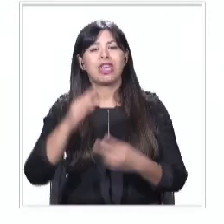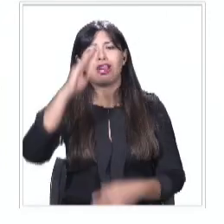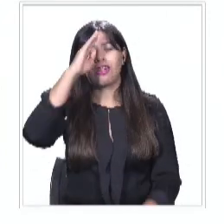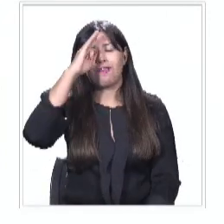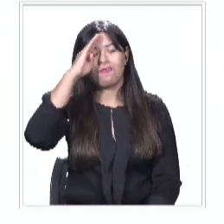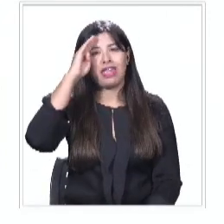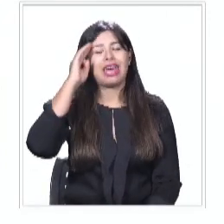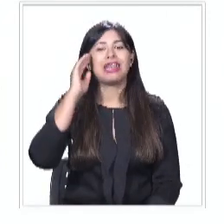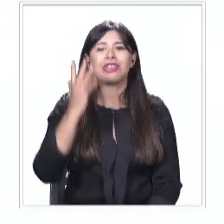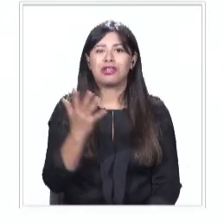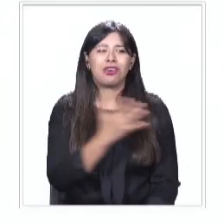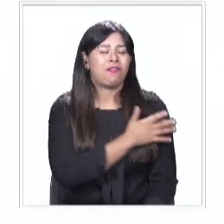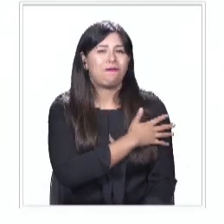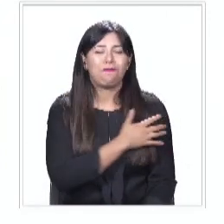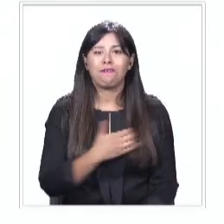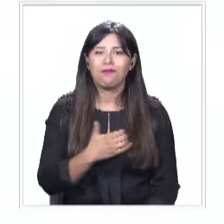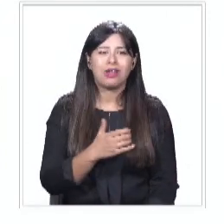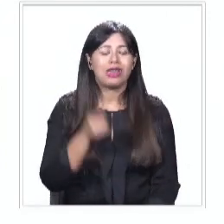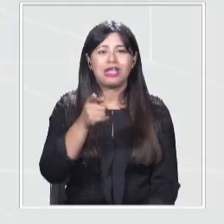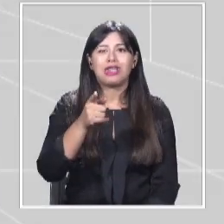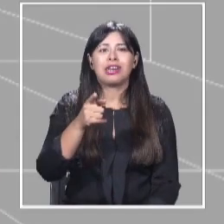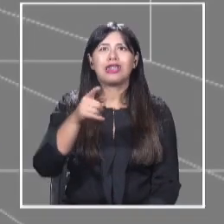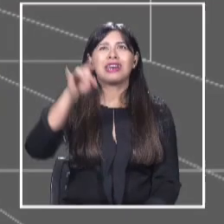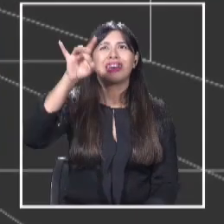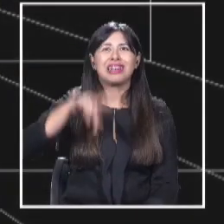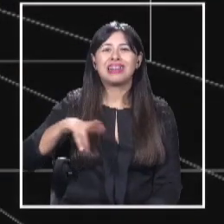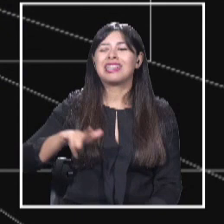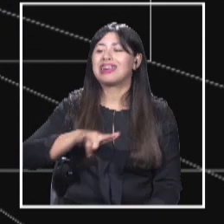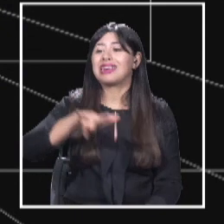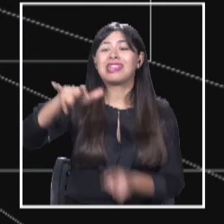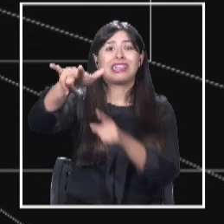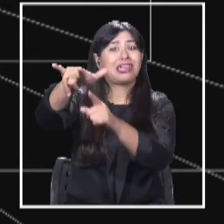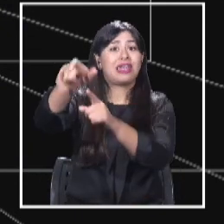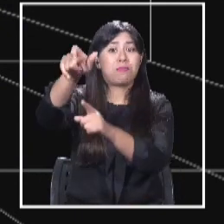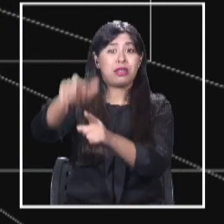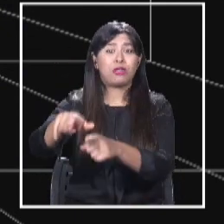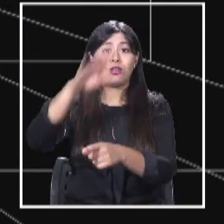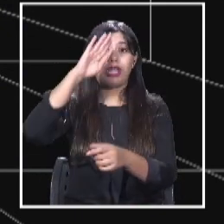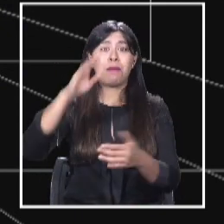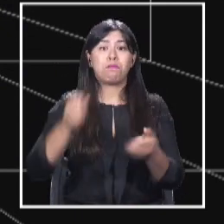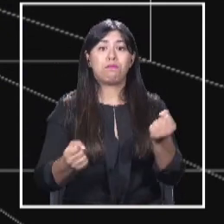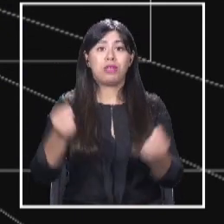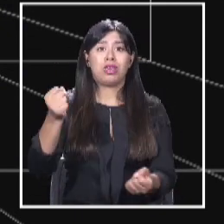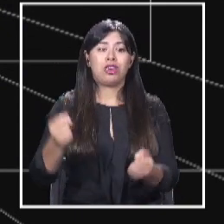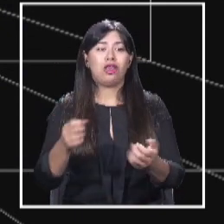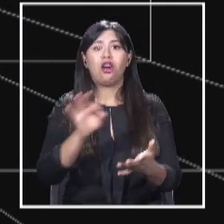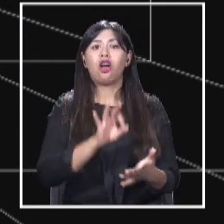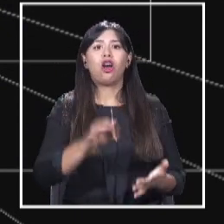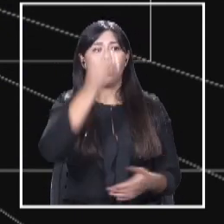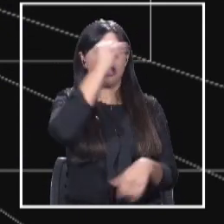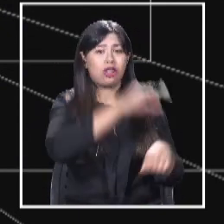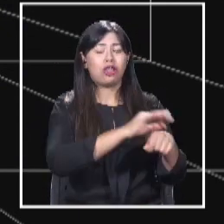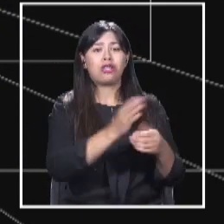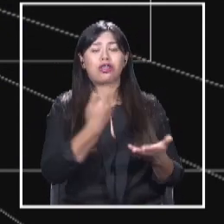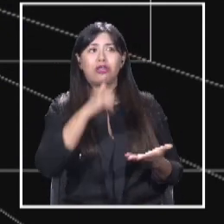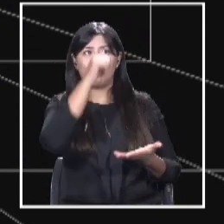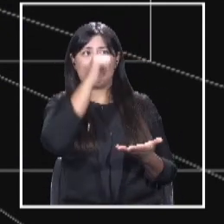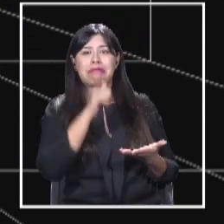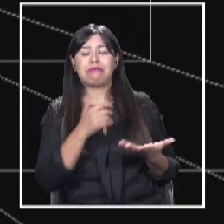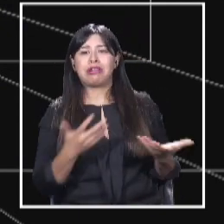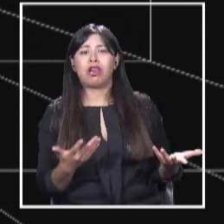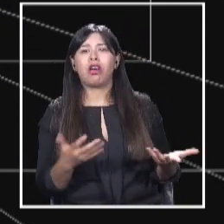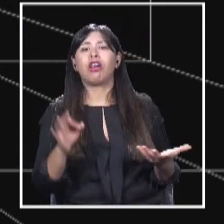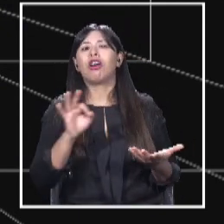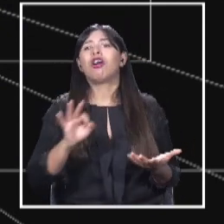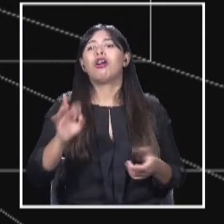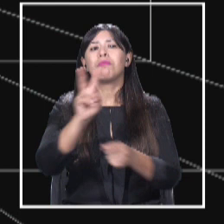confiando en el piloto que conduce el avión, confiando en el médico en el que nos ponemos en sus manos, confiando en los profesores y educadores a los